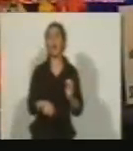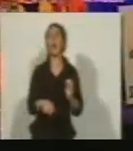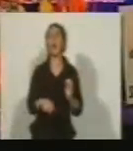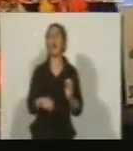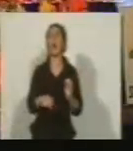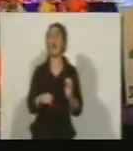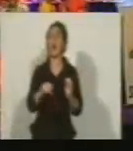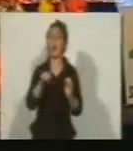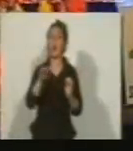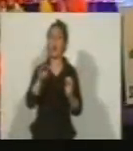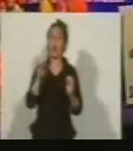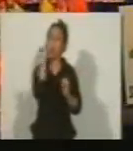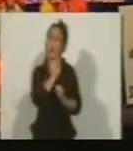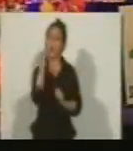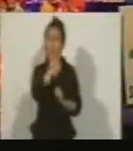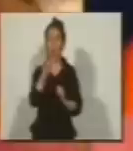preparado,